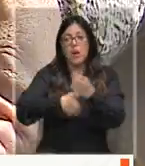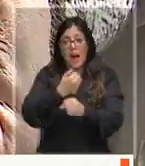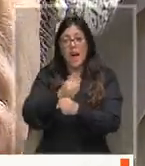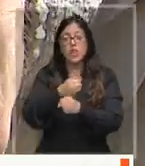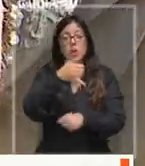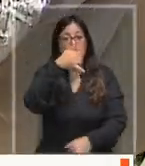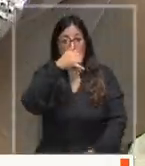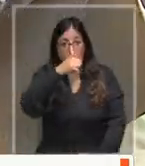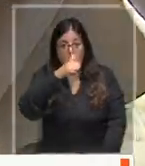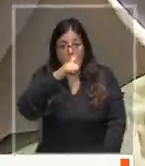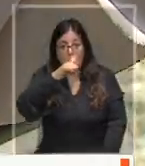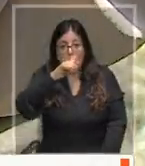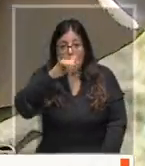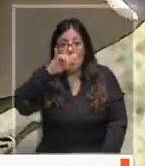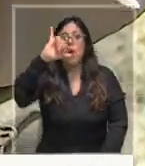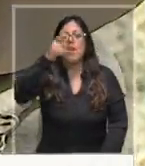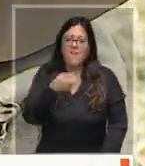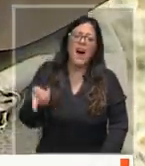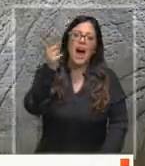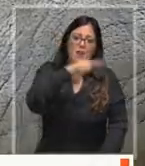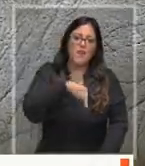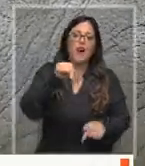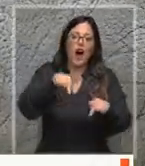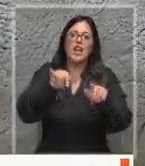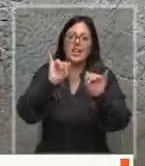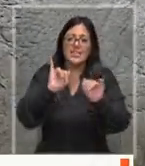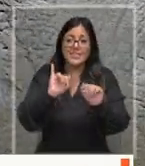vuelva a crecer Ahora sí en la dirección correcta